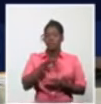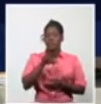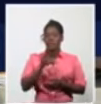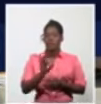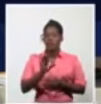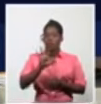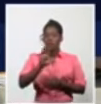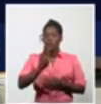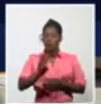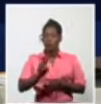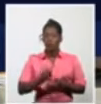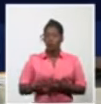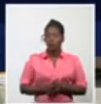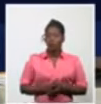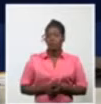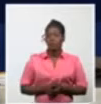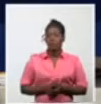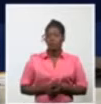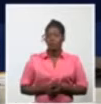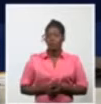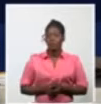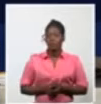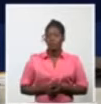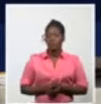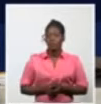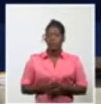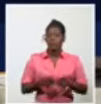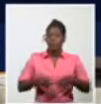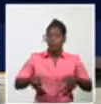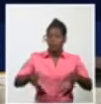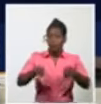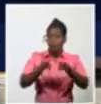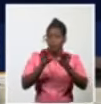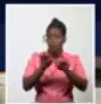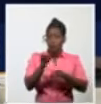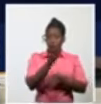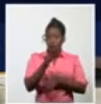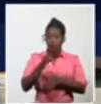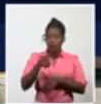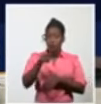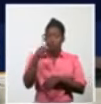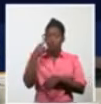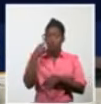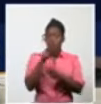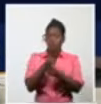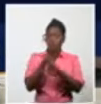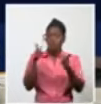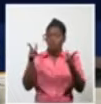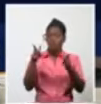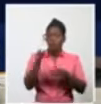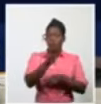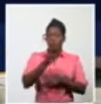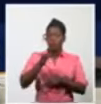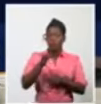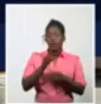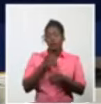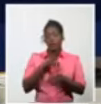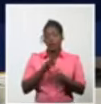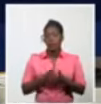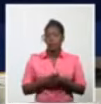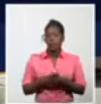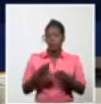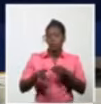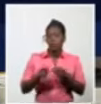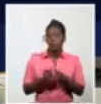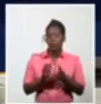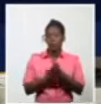52, pues son de los de mayor número, pudiéramos decir, Matanzas con 47,